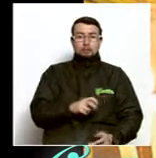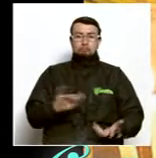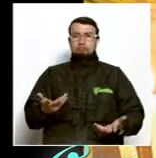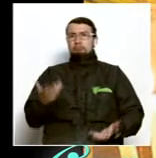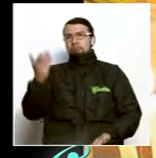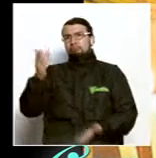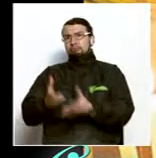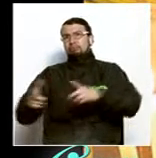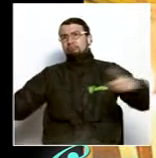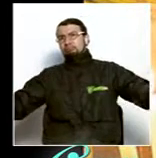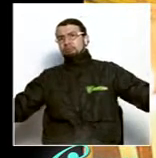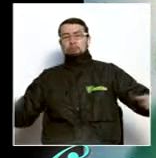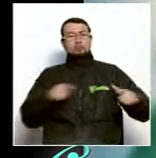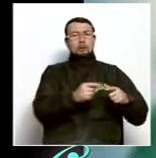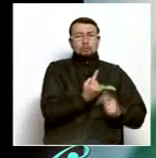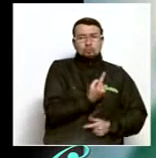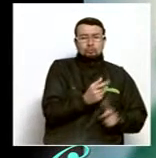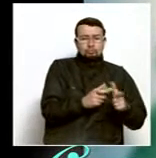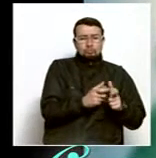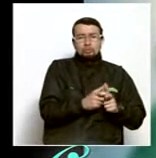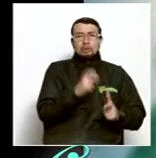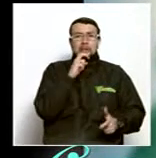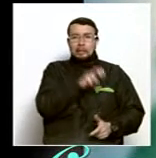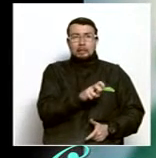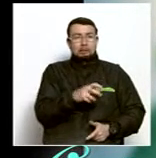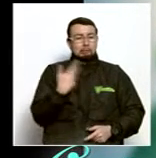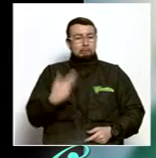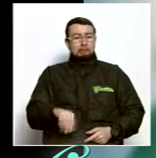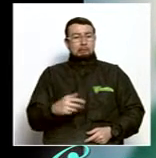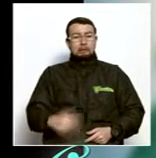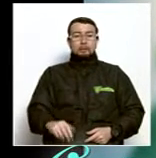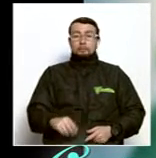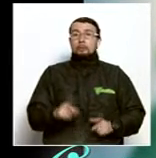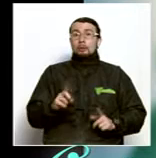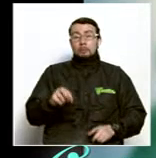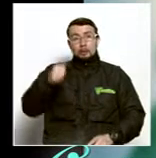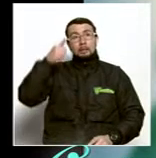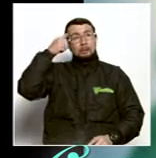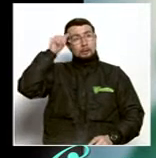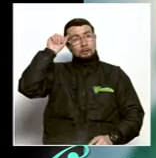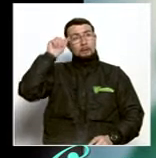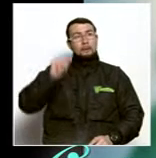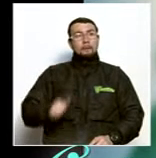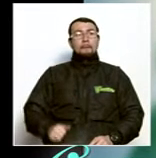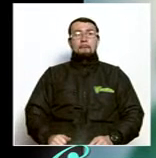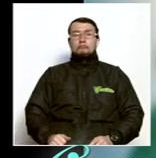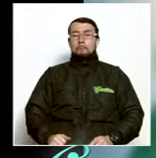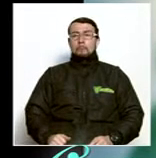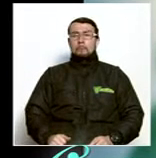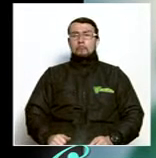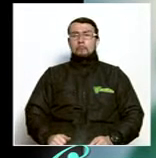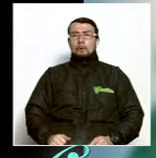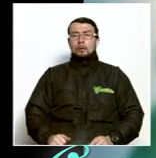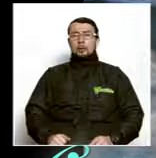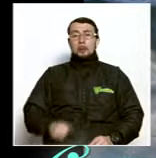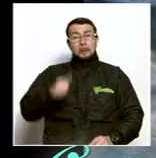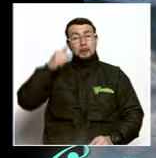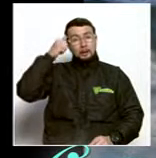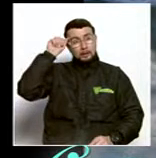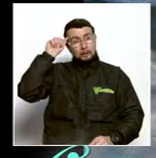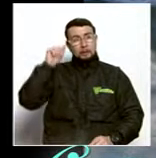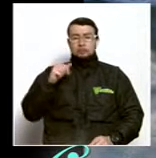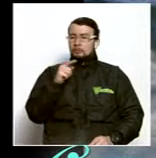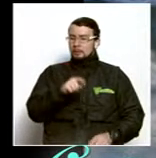Uh-huh. Entonces eso es bastante preocupante, ¿no? Y teniendo en cuenta también de que pues el daño a